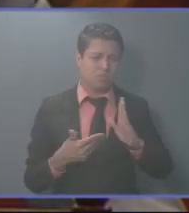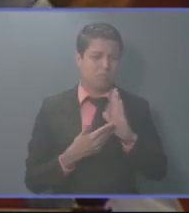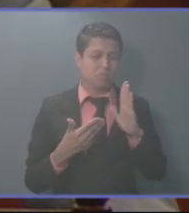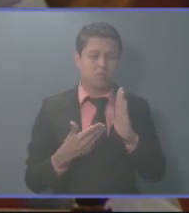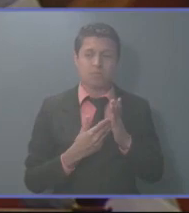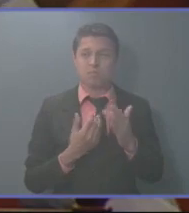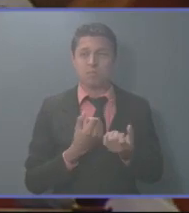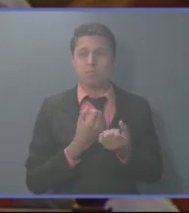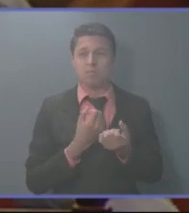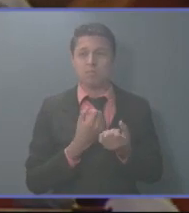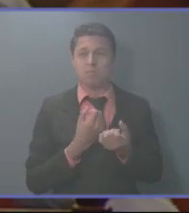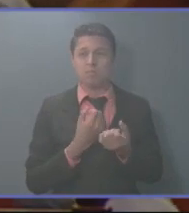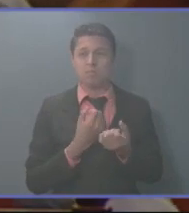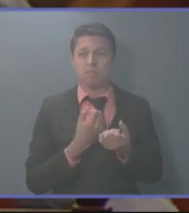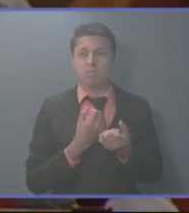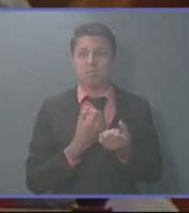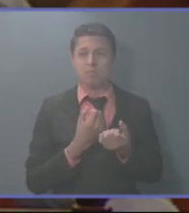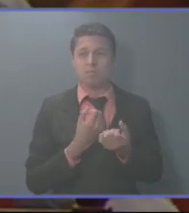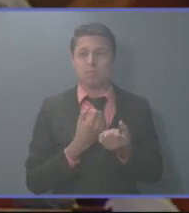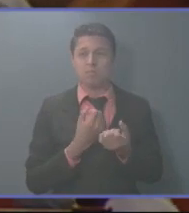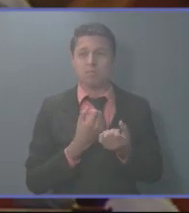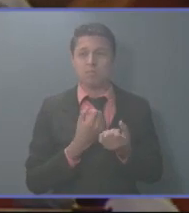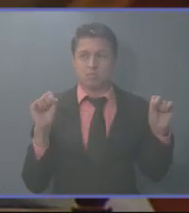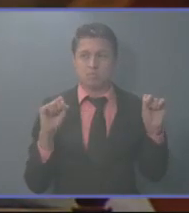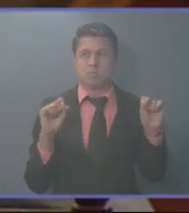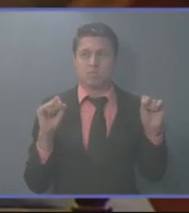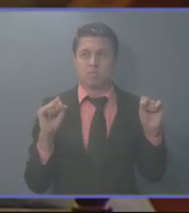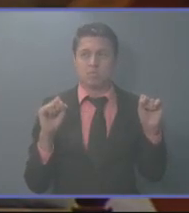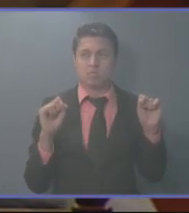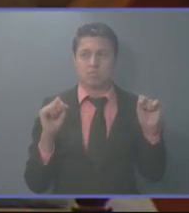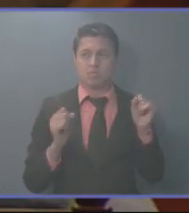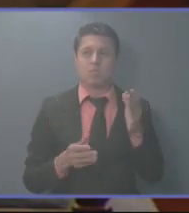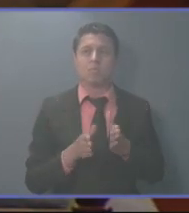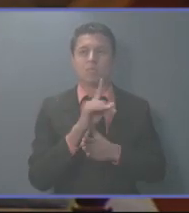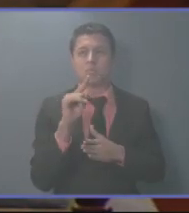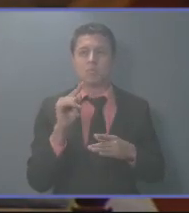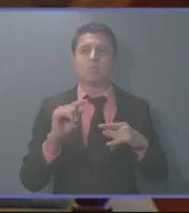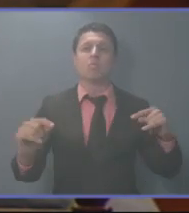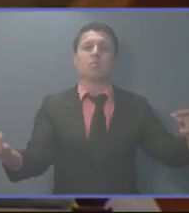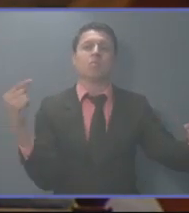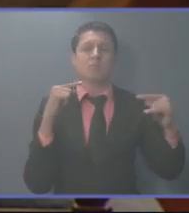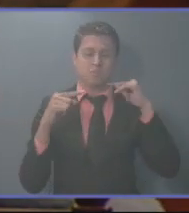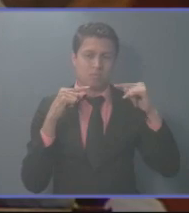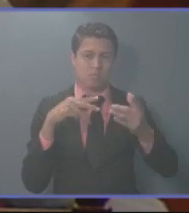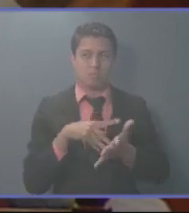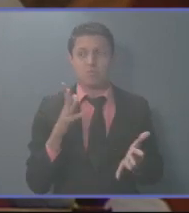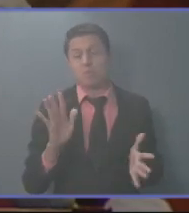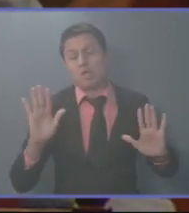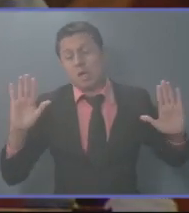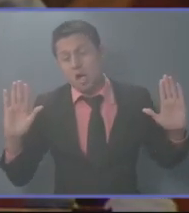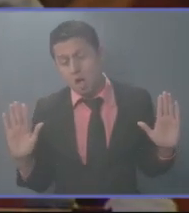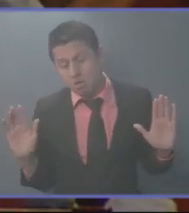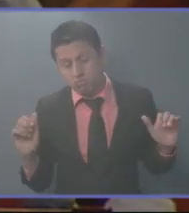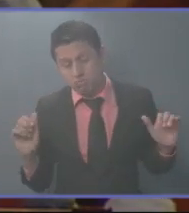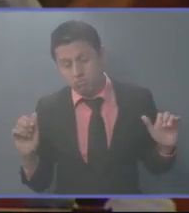libre ejercicio de las facultades de un poder, aunque sea